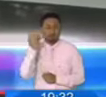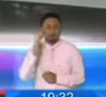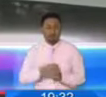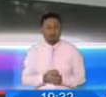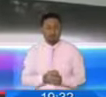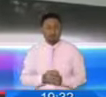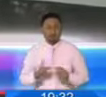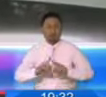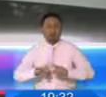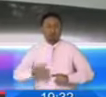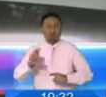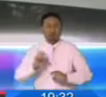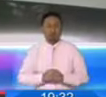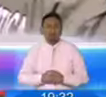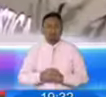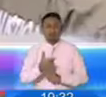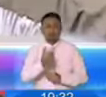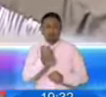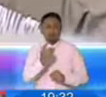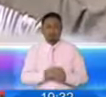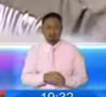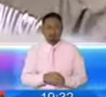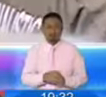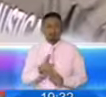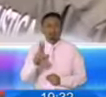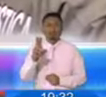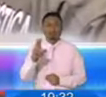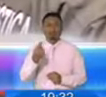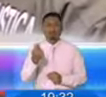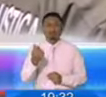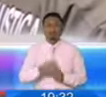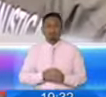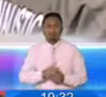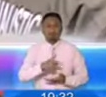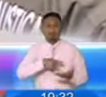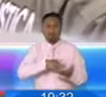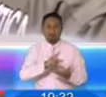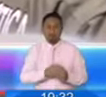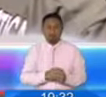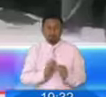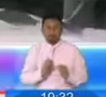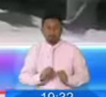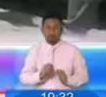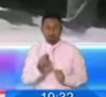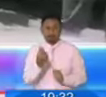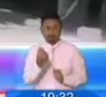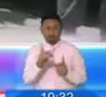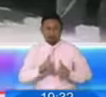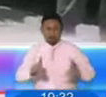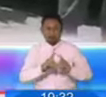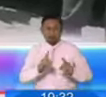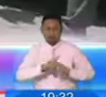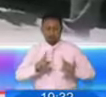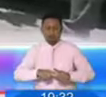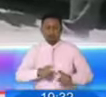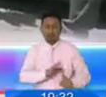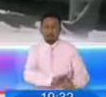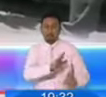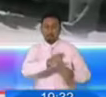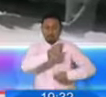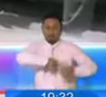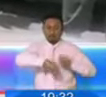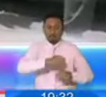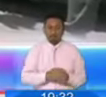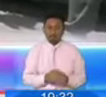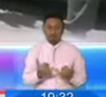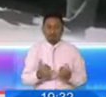por el presunto delito de sicariato sobre el monto que supuestamente pagó. Existen varias cifras, pero el móvil habría sido la venganza. En este caso,